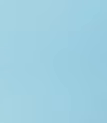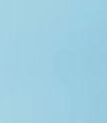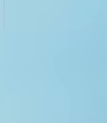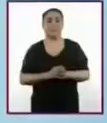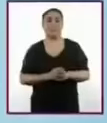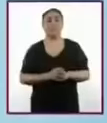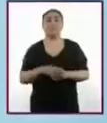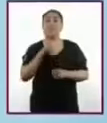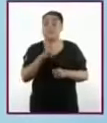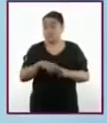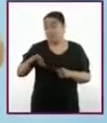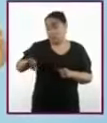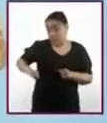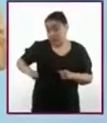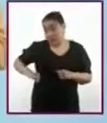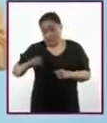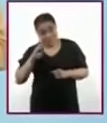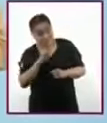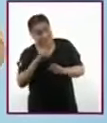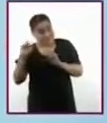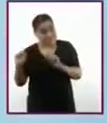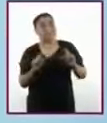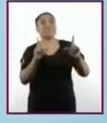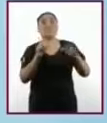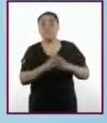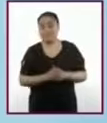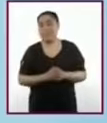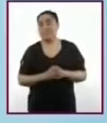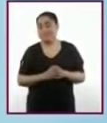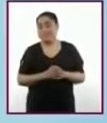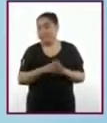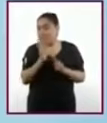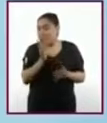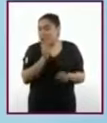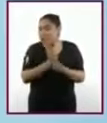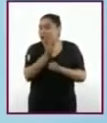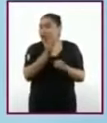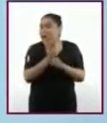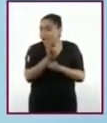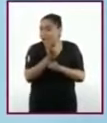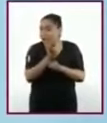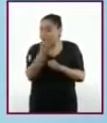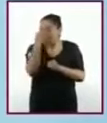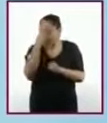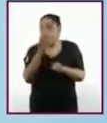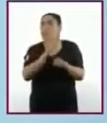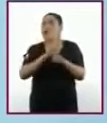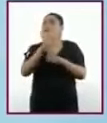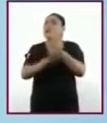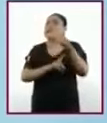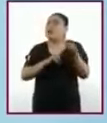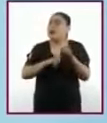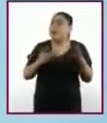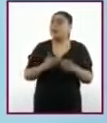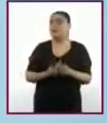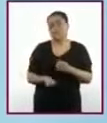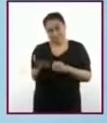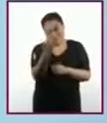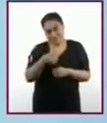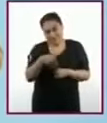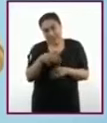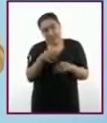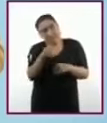Es muy interesante esto que hemos presentado. ¿Lograron adivinar cuál era el animal que faltaba? Los invitamos a pensar en cuál